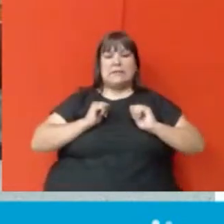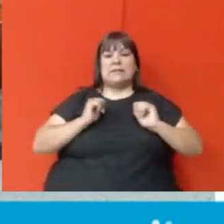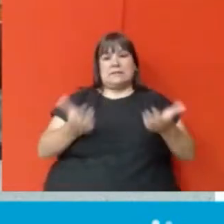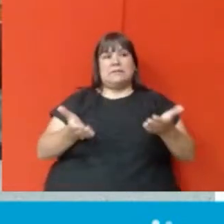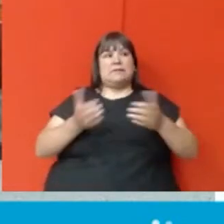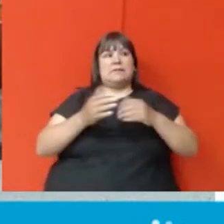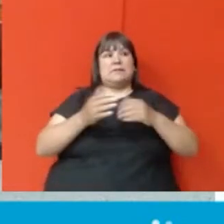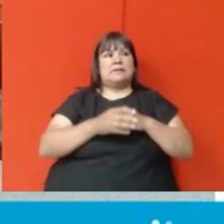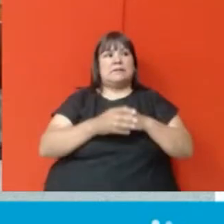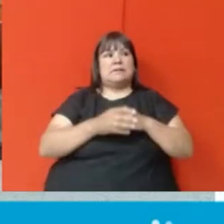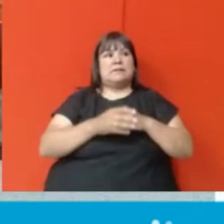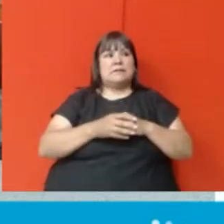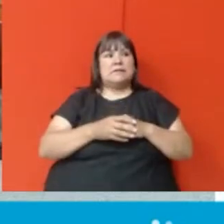esto.